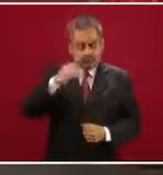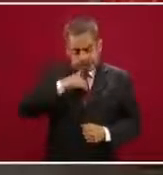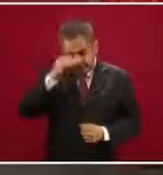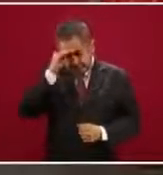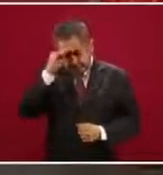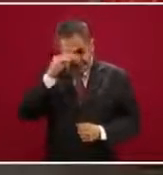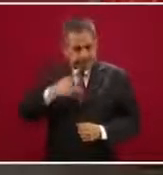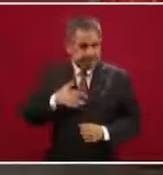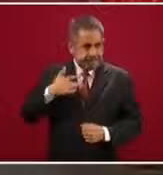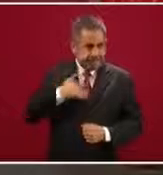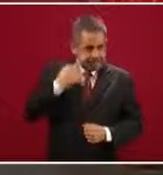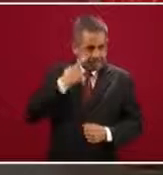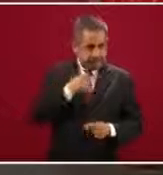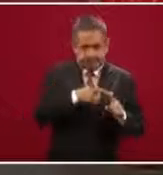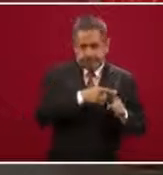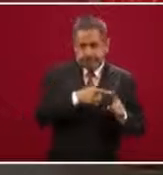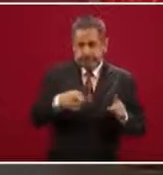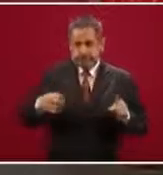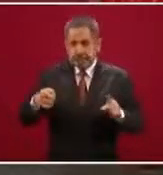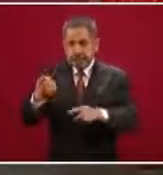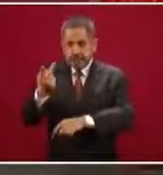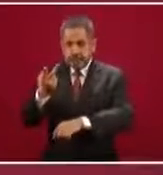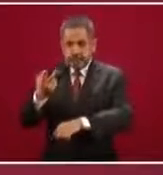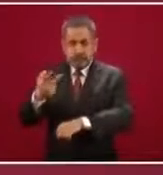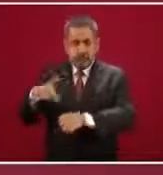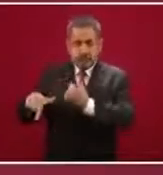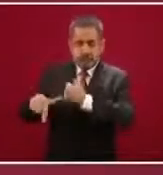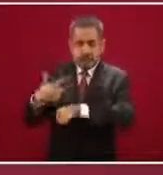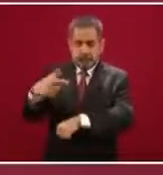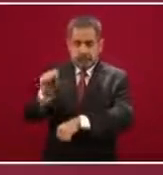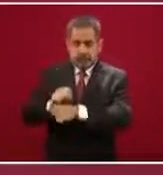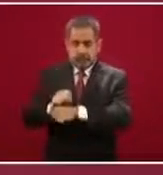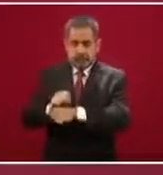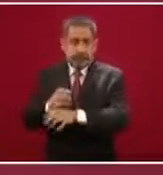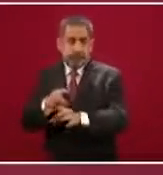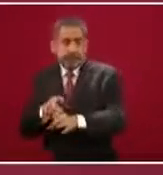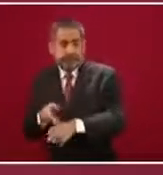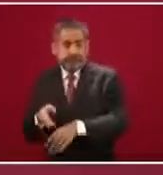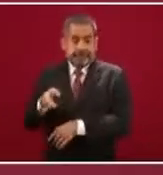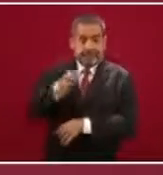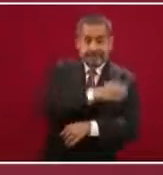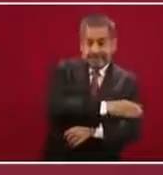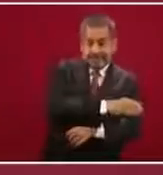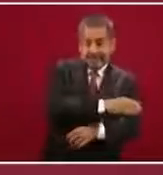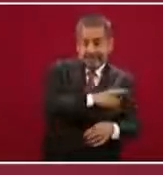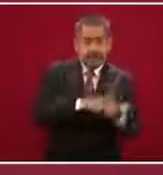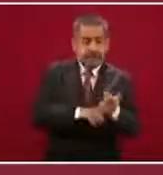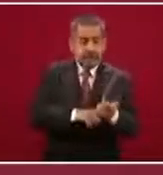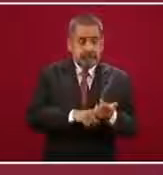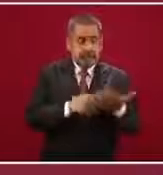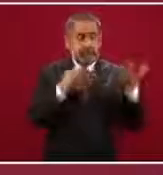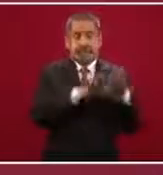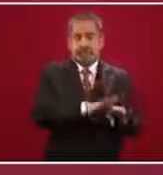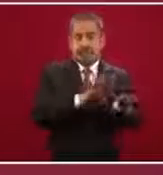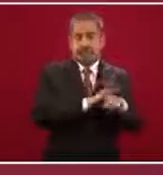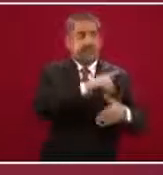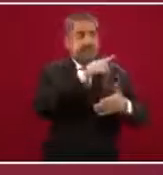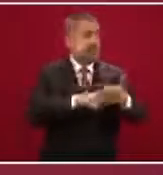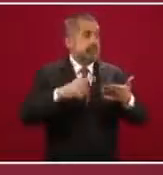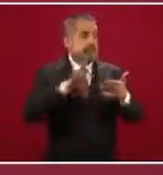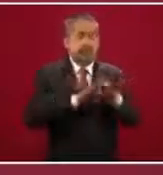estas medidas demasiado temprano, uno extingue o agota la capacidad de la sociedad